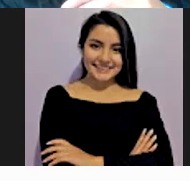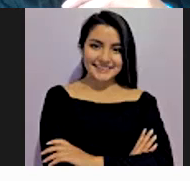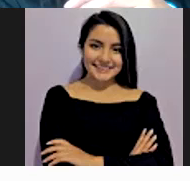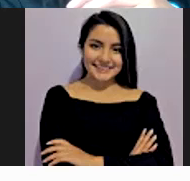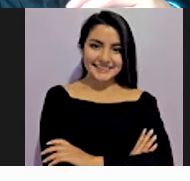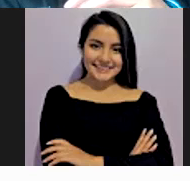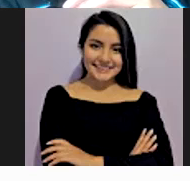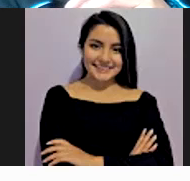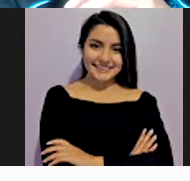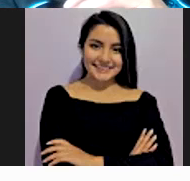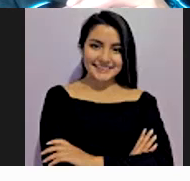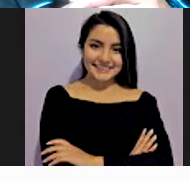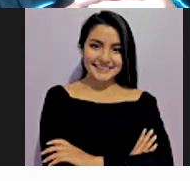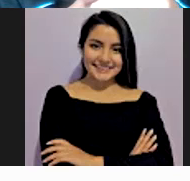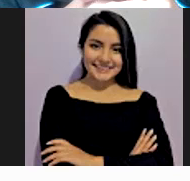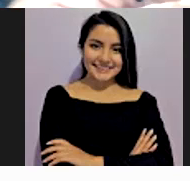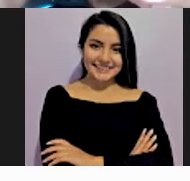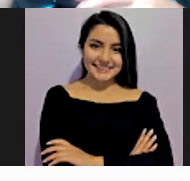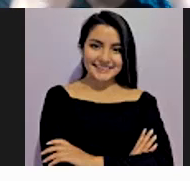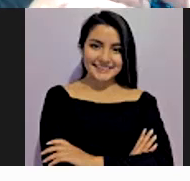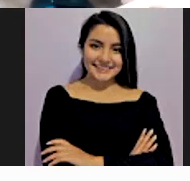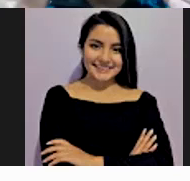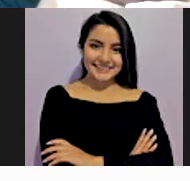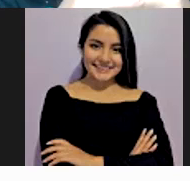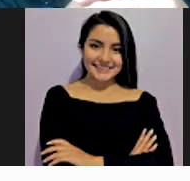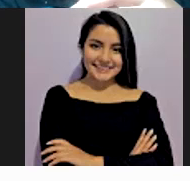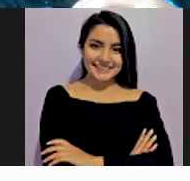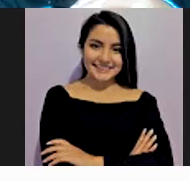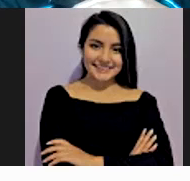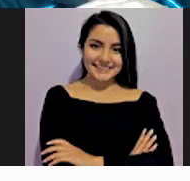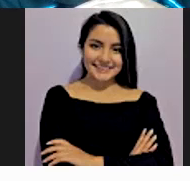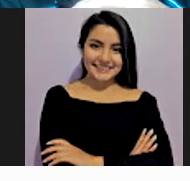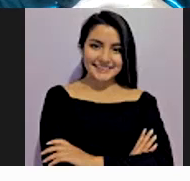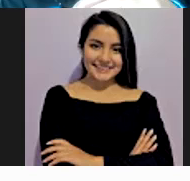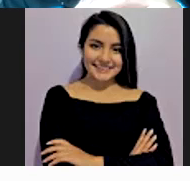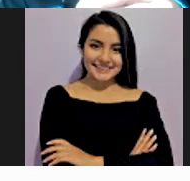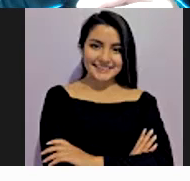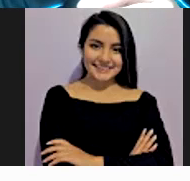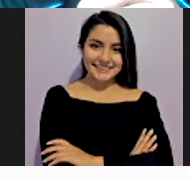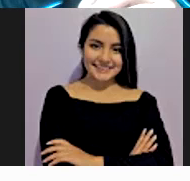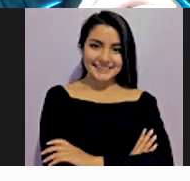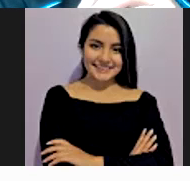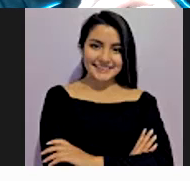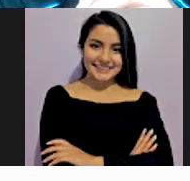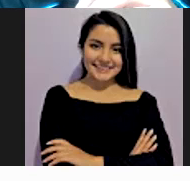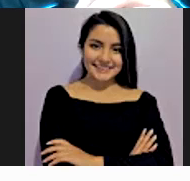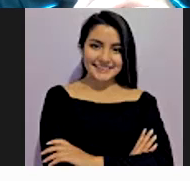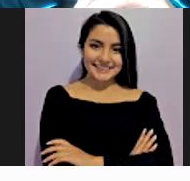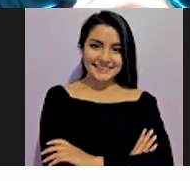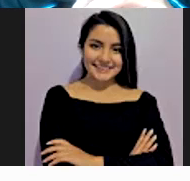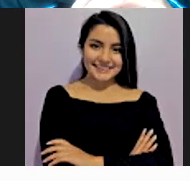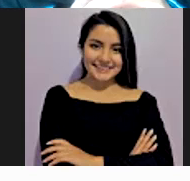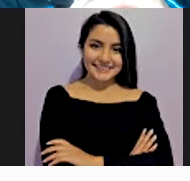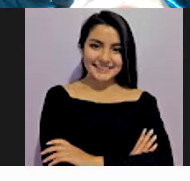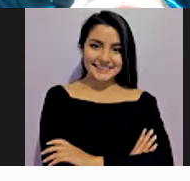Ah, ya. Pues vamos a hacer igual, vamos a hacer preguntas al azar, vamos a contestar, vamos a ver. Eso